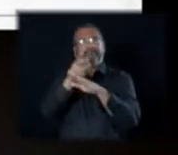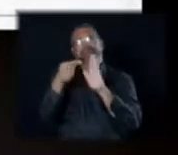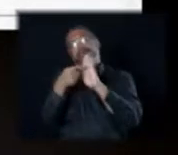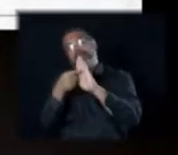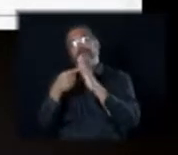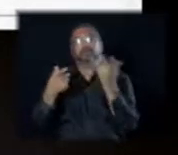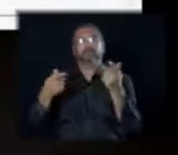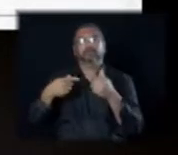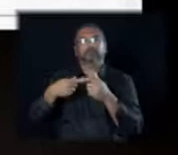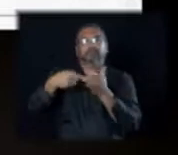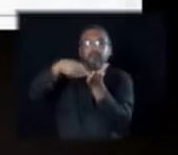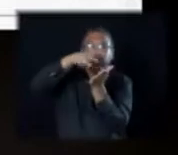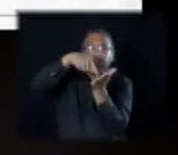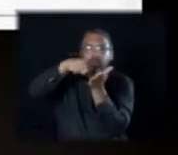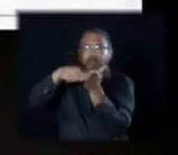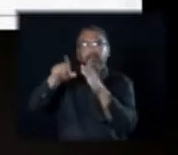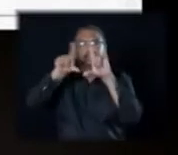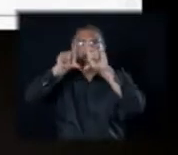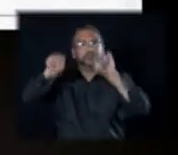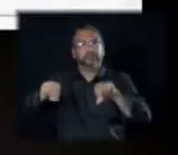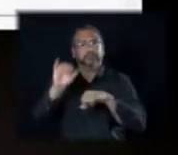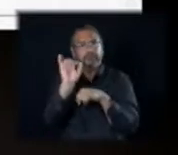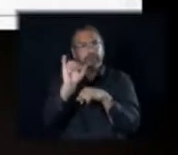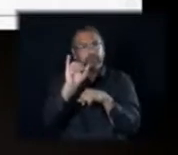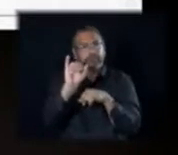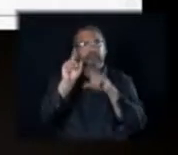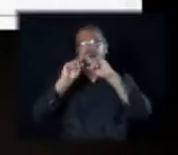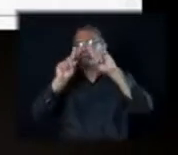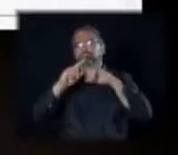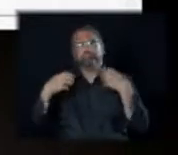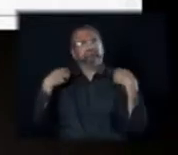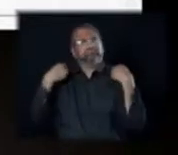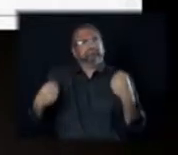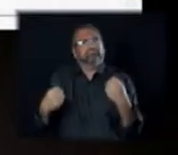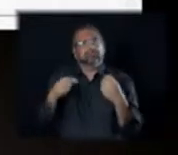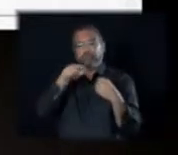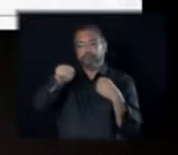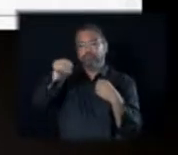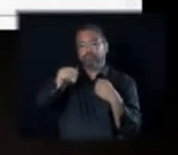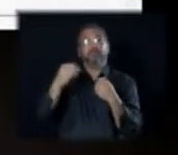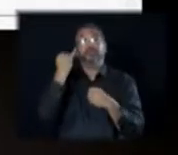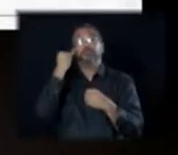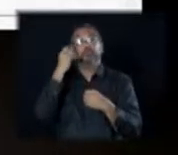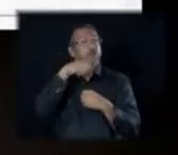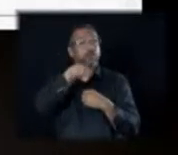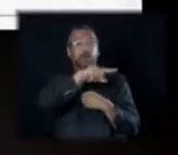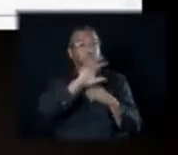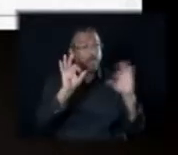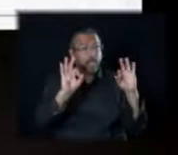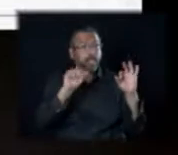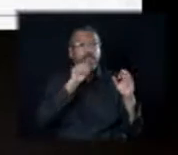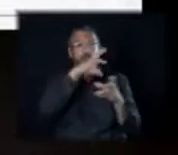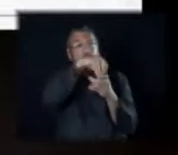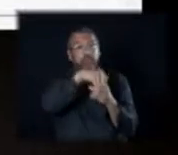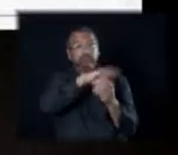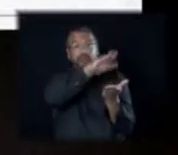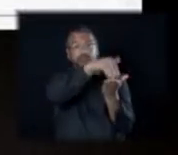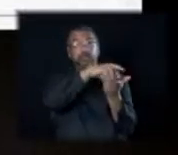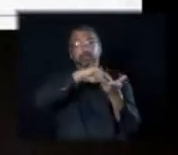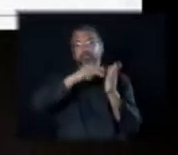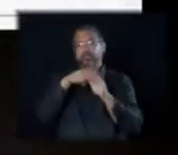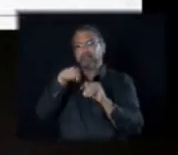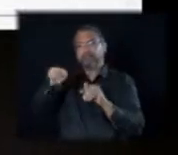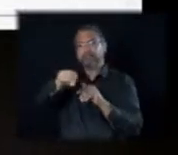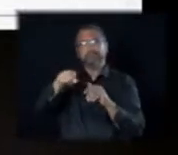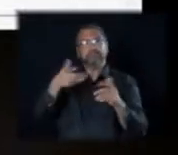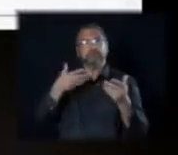Los depósitos son para usos específicos, para pagos a las compañías que ofrecen servicios bajo el servicio de la reforma y no están disponibles para el gobierno